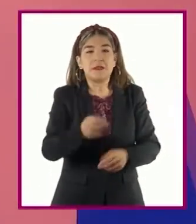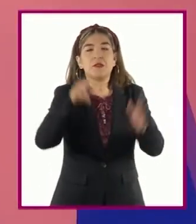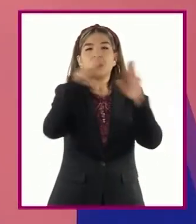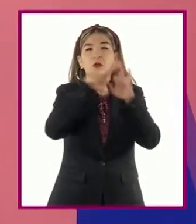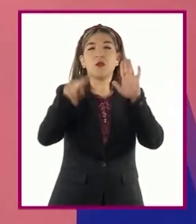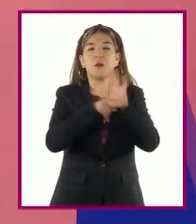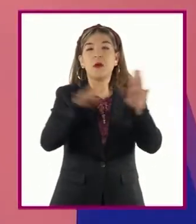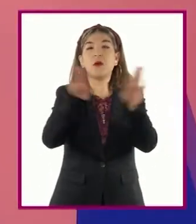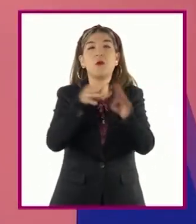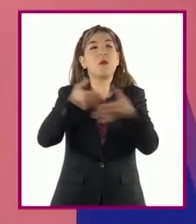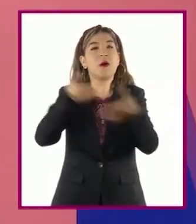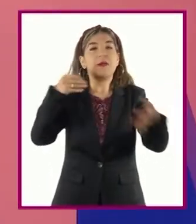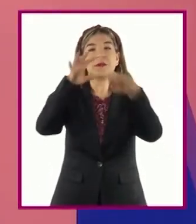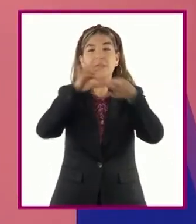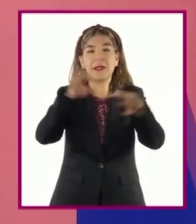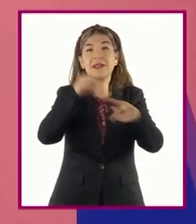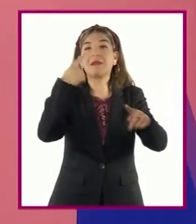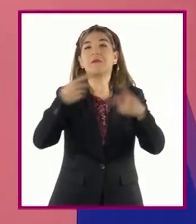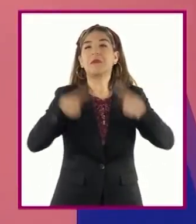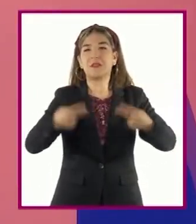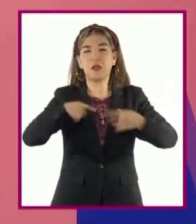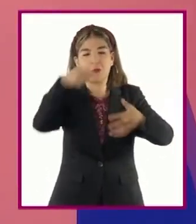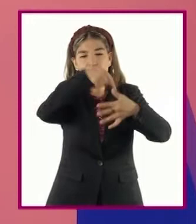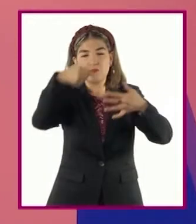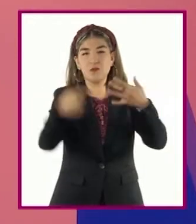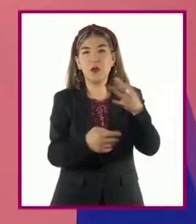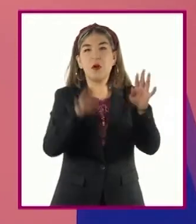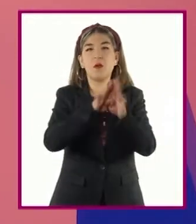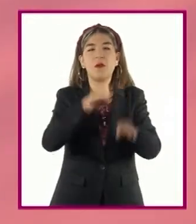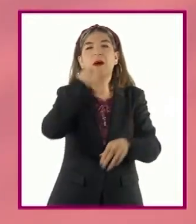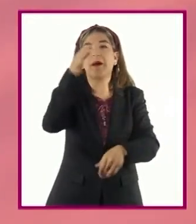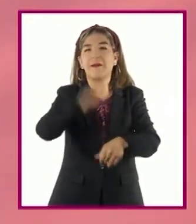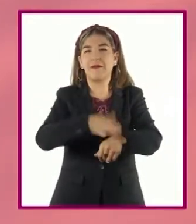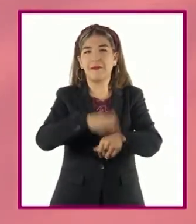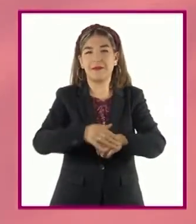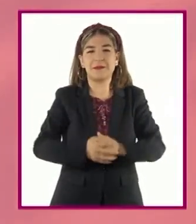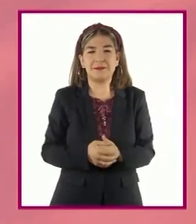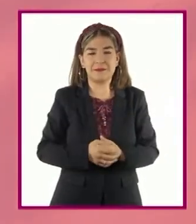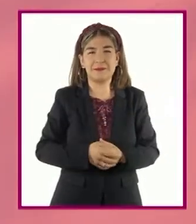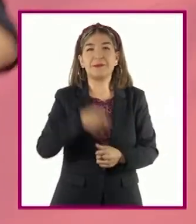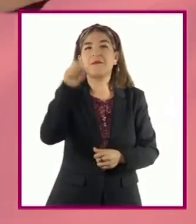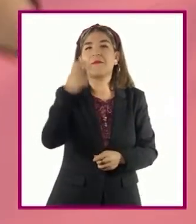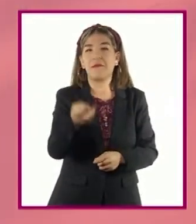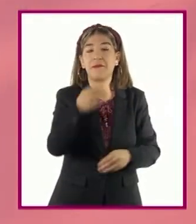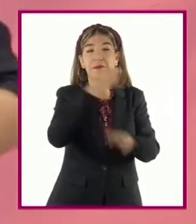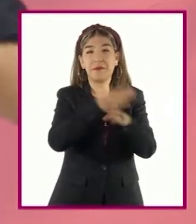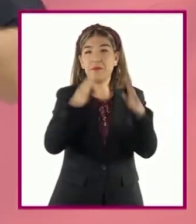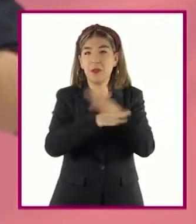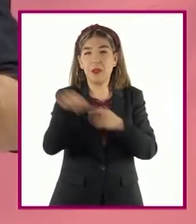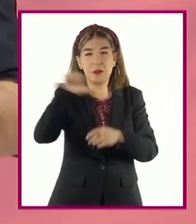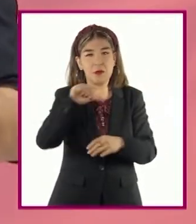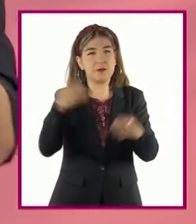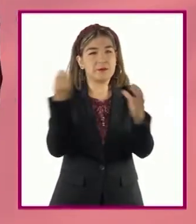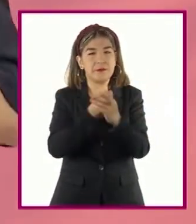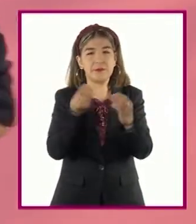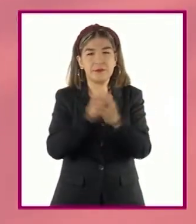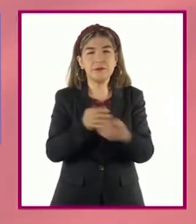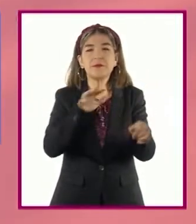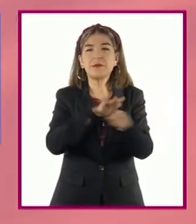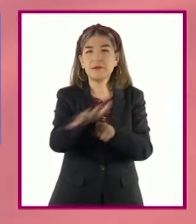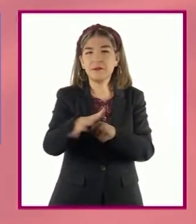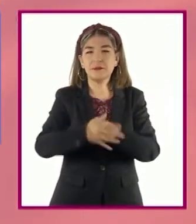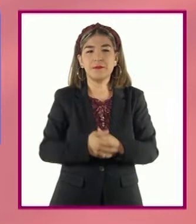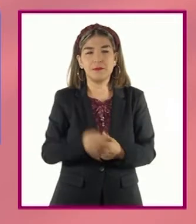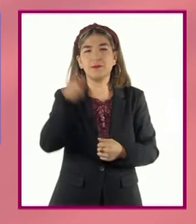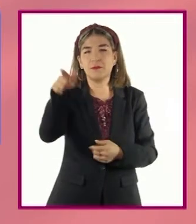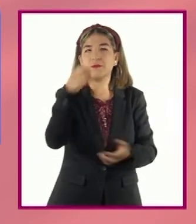normas de indicaciones de quien conduce o modera dichos eventos. Los materiales que van a necesitar para esta sesión son